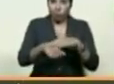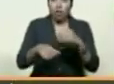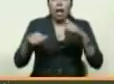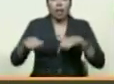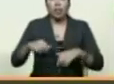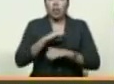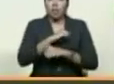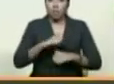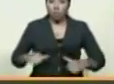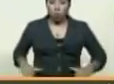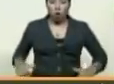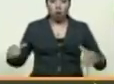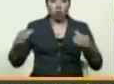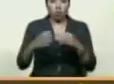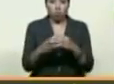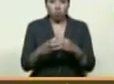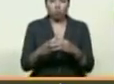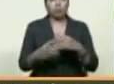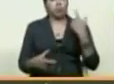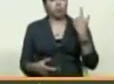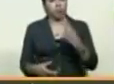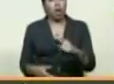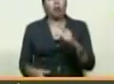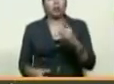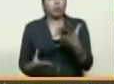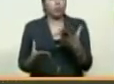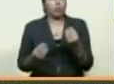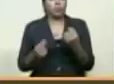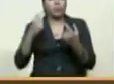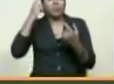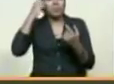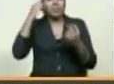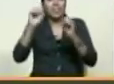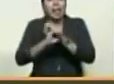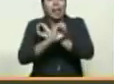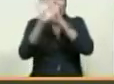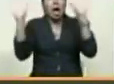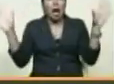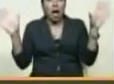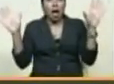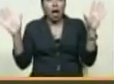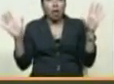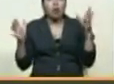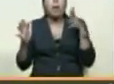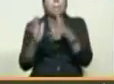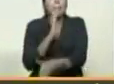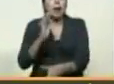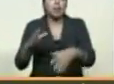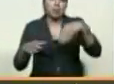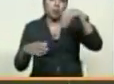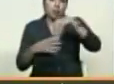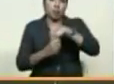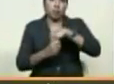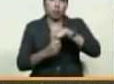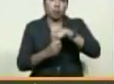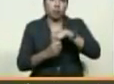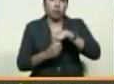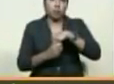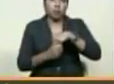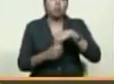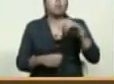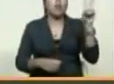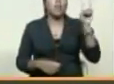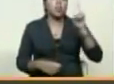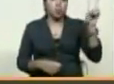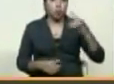Armada tiene mucha claridad de lo que está ocurriendo hoy en